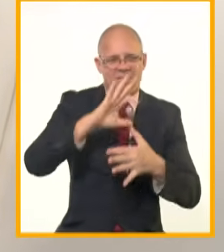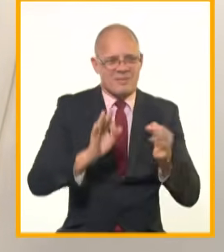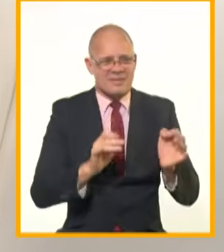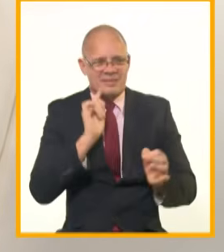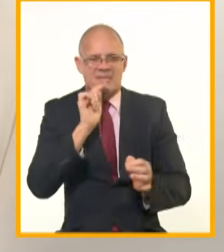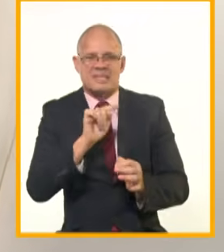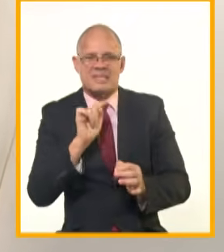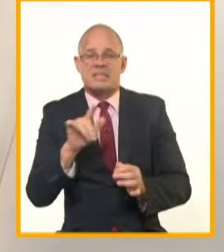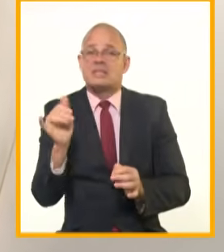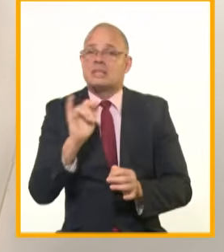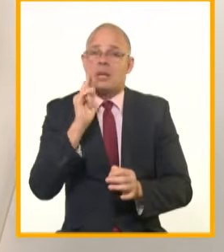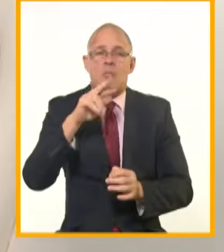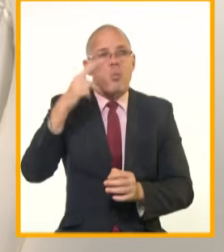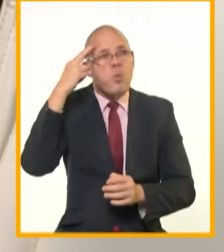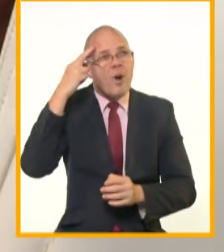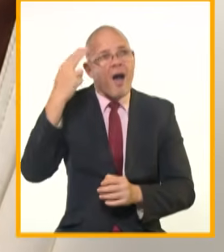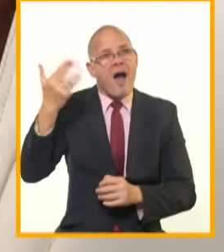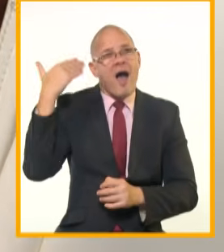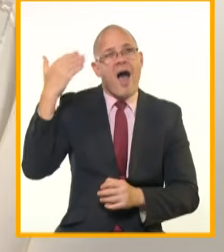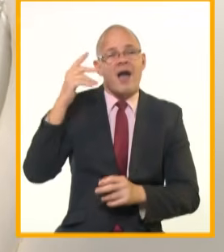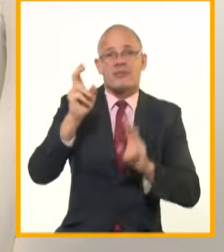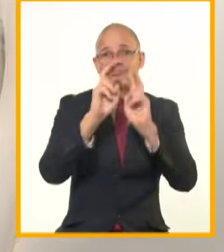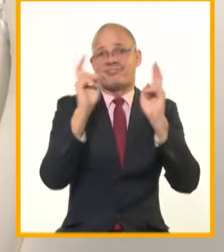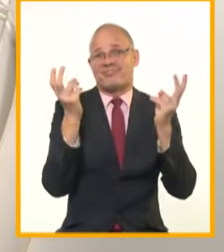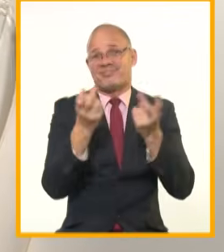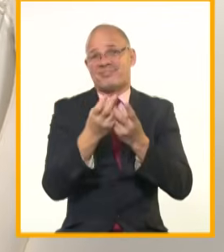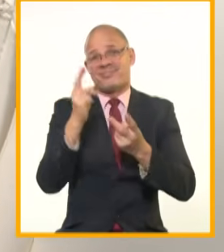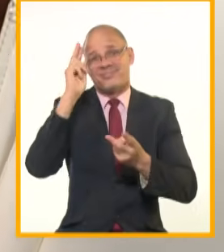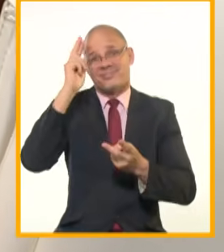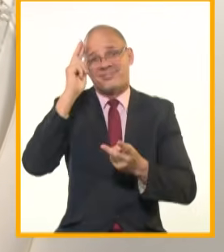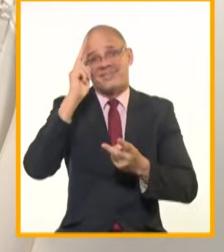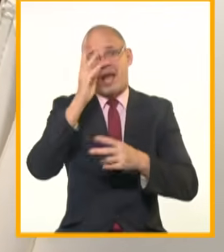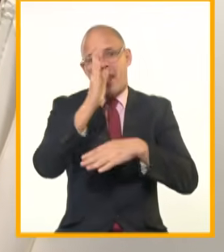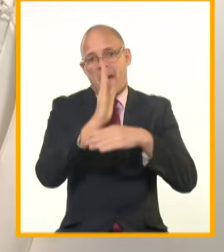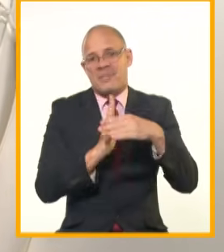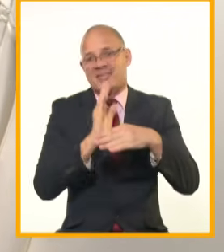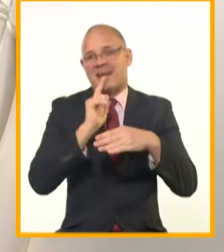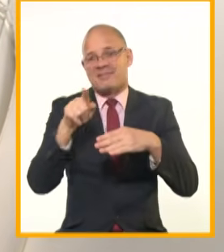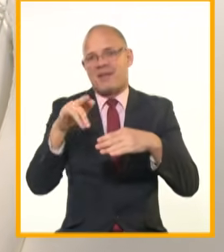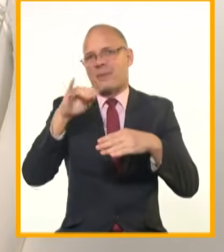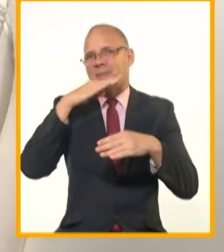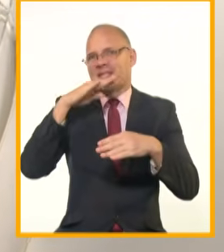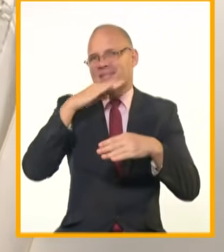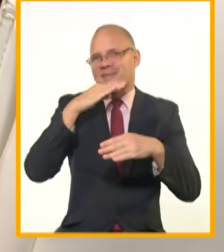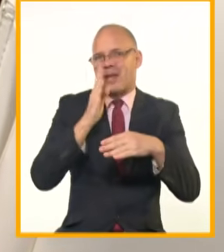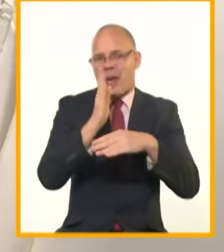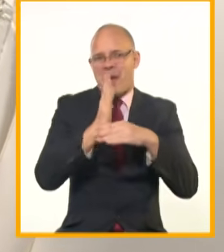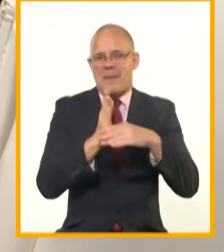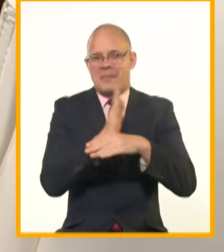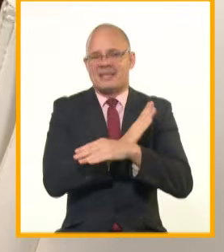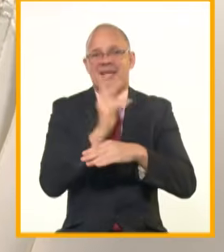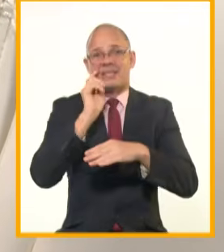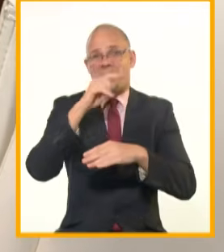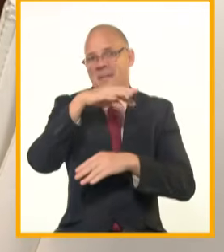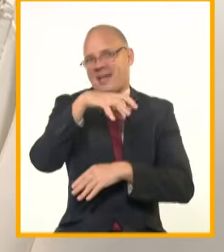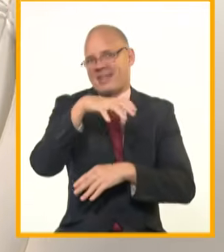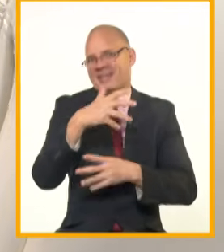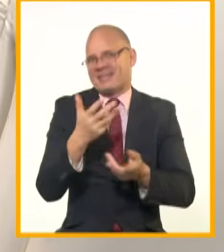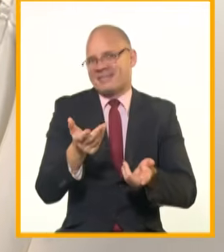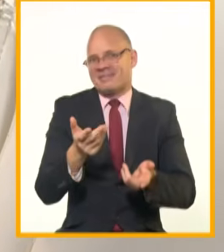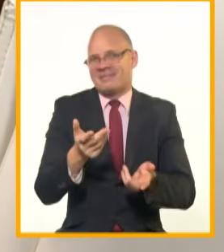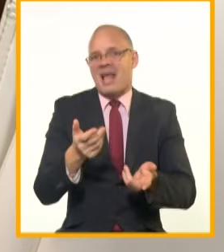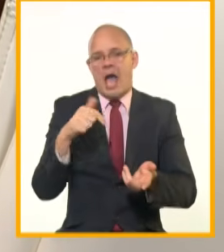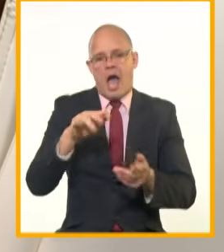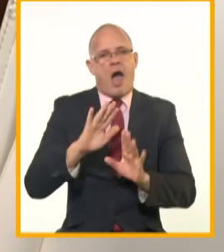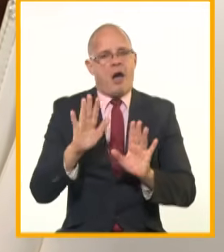formas, yo recuerdo el estadio Artemisa con la mitad del estadio industrialista, la mitad del estadio veguero, pinareño, y ha ido